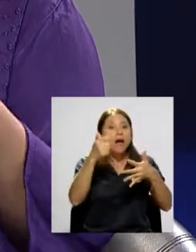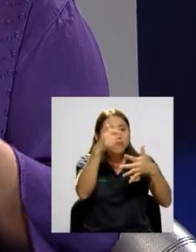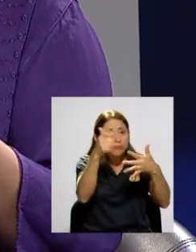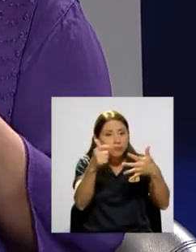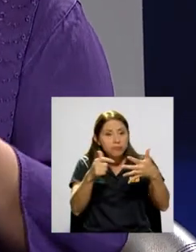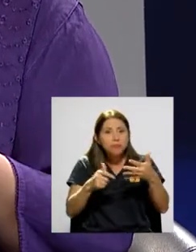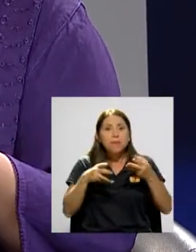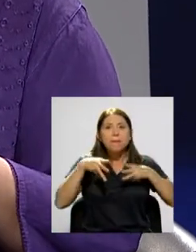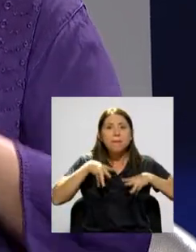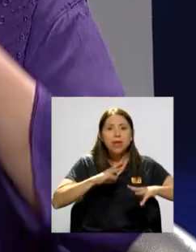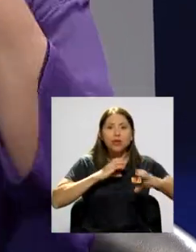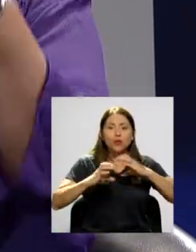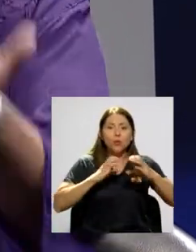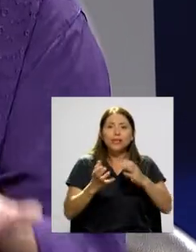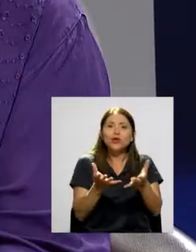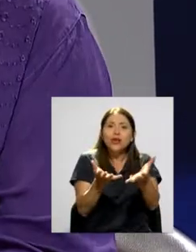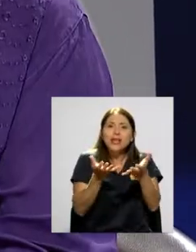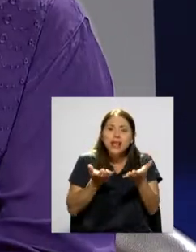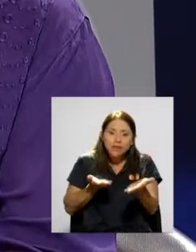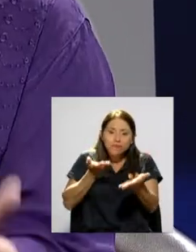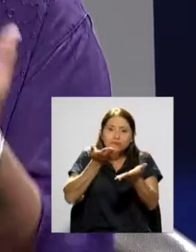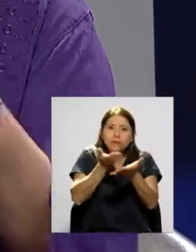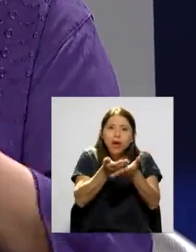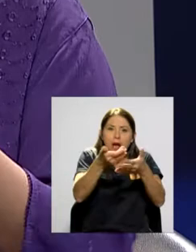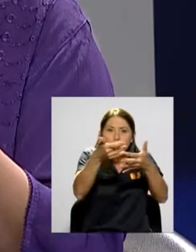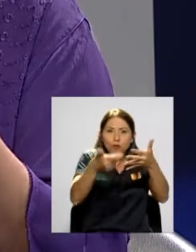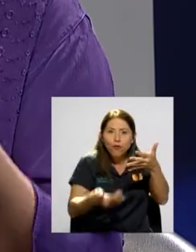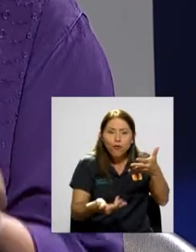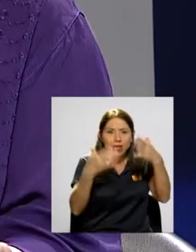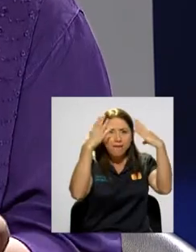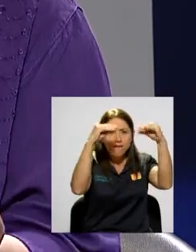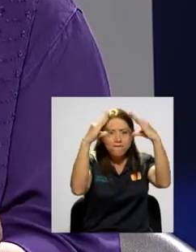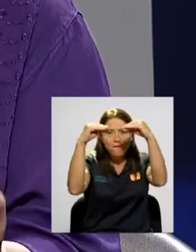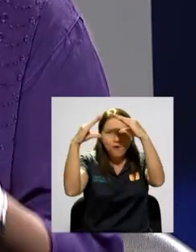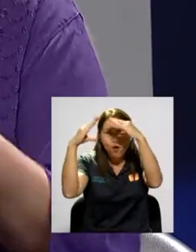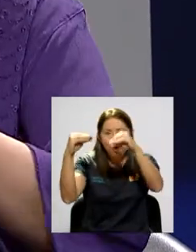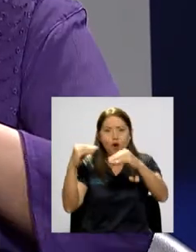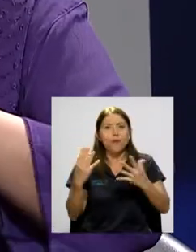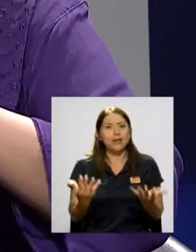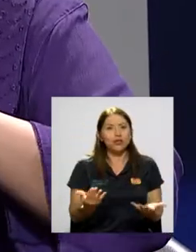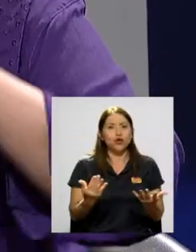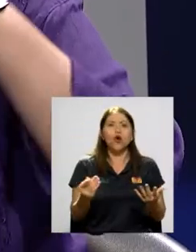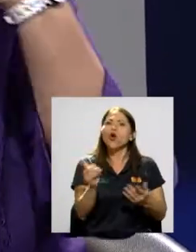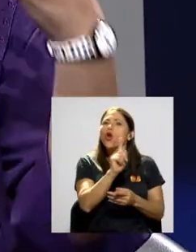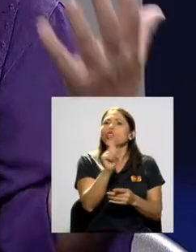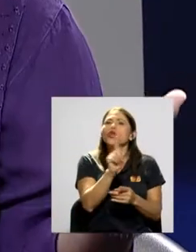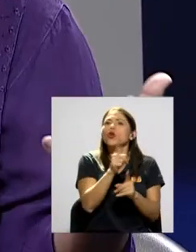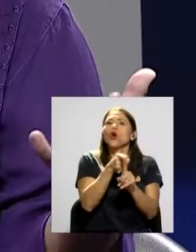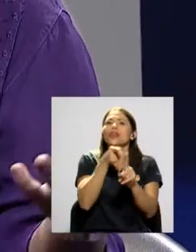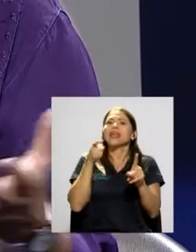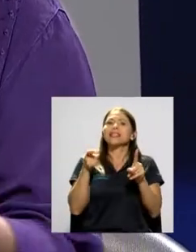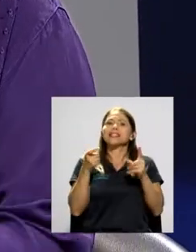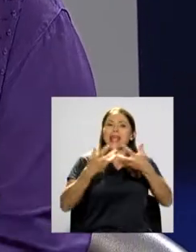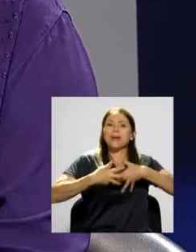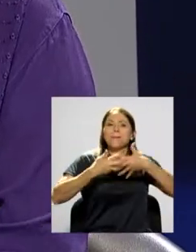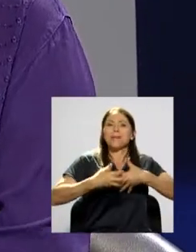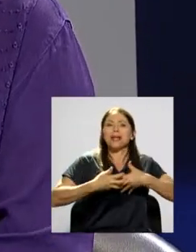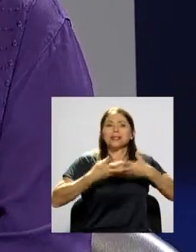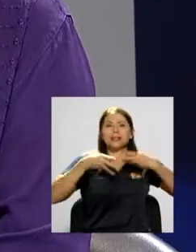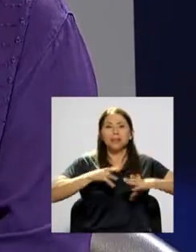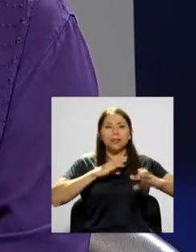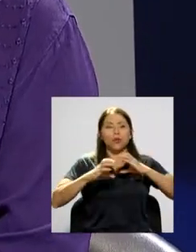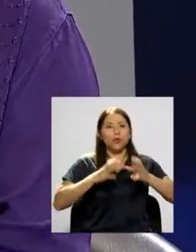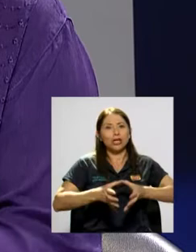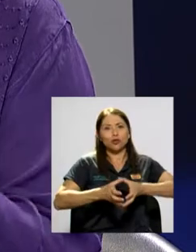que están queriendo plantear una oferta informativa que no necesariamente sea desde conglomerados mediáticos con tanto poder o con tanto